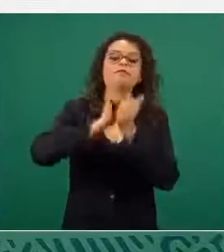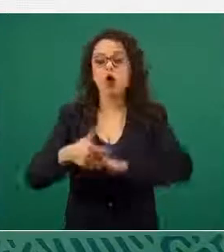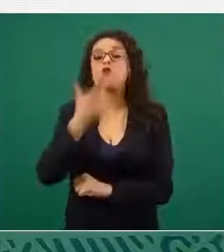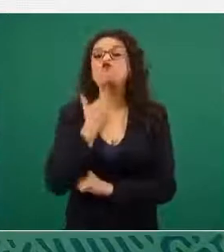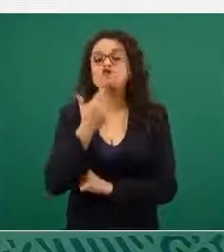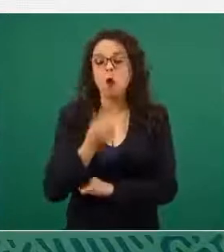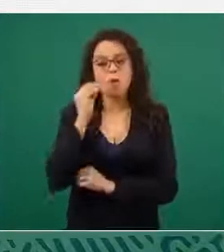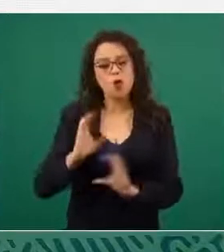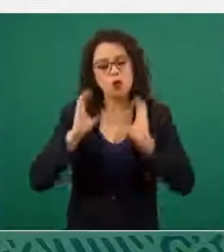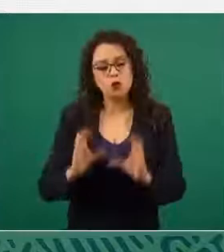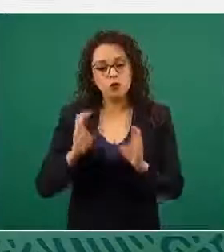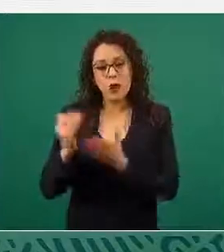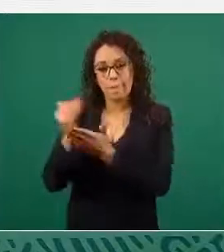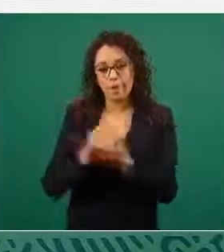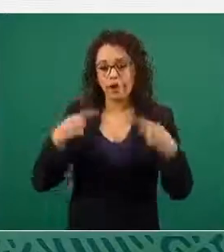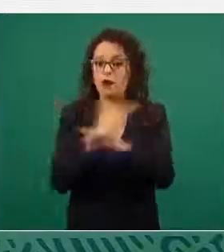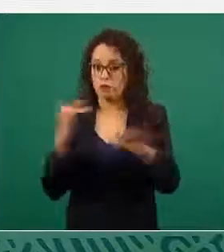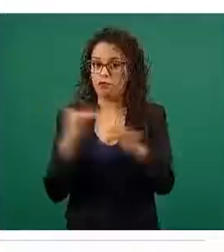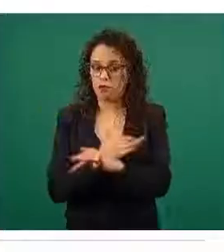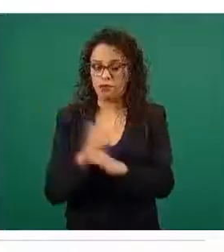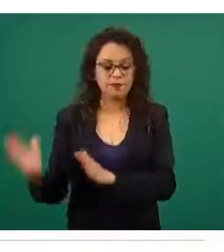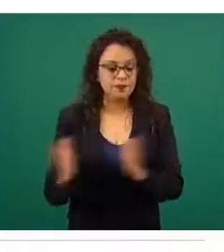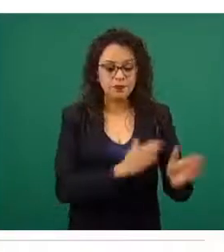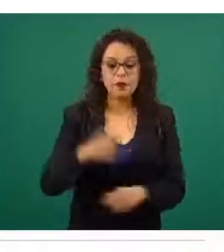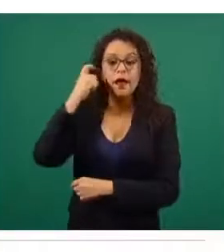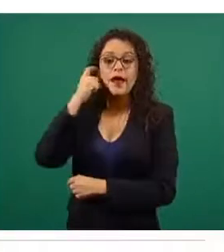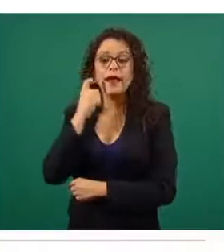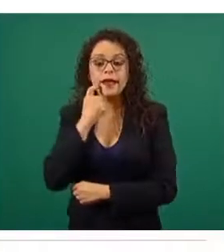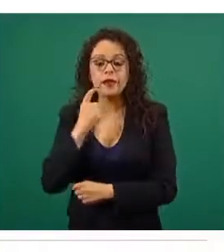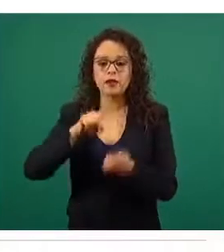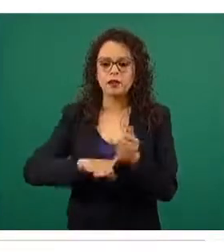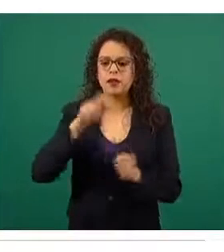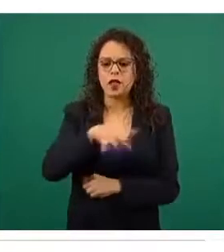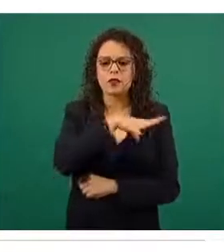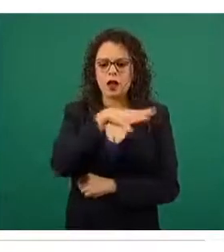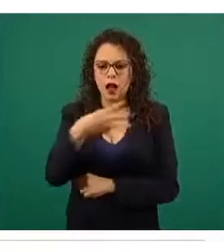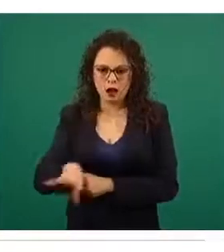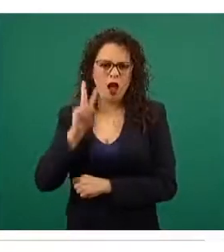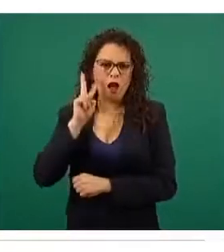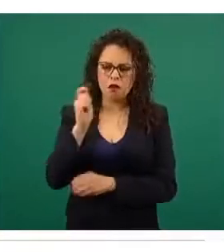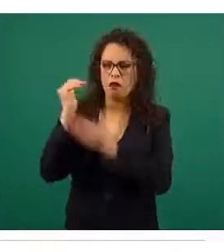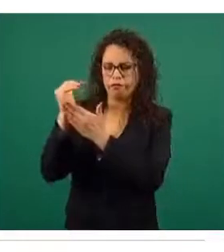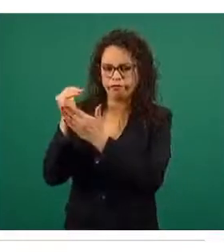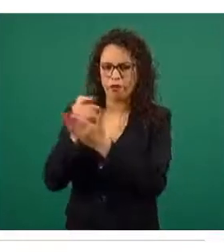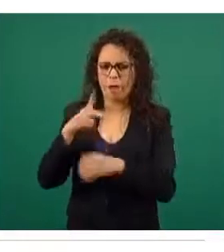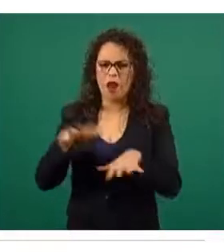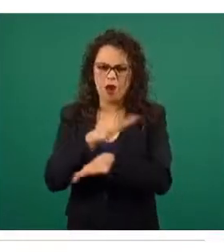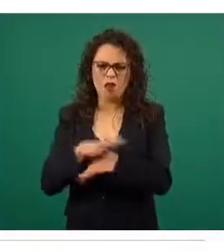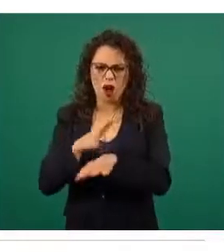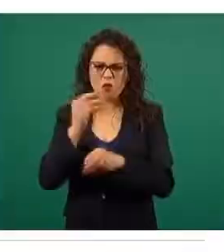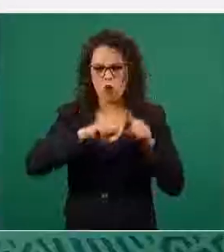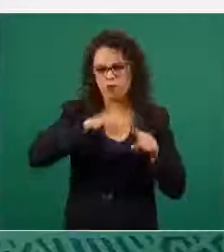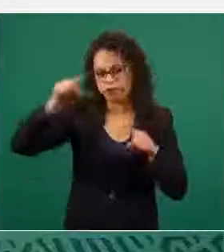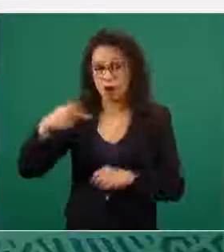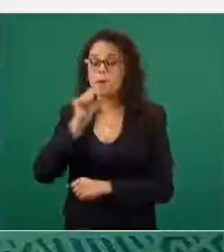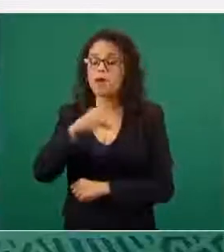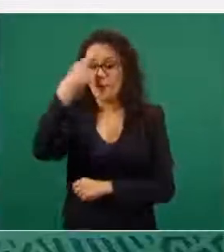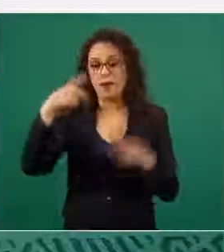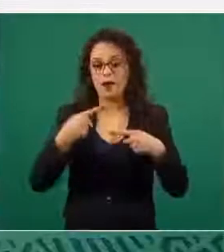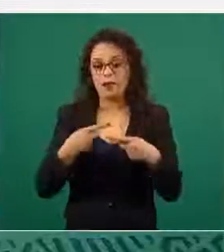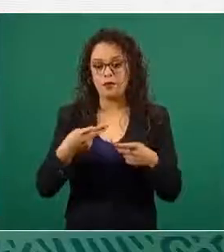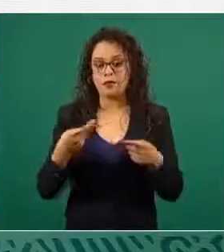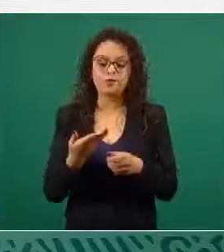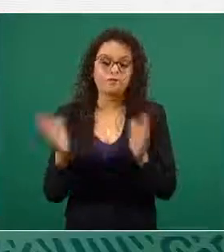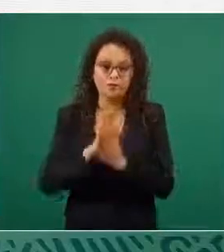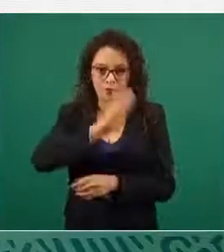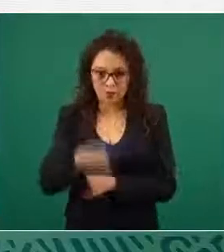mucha prudencia, poca movilidad en el espacio público. La siguiente, Guerrero va con una tendencia general de descenso, con importantes variaciones y lo mismo para las defunciones. La siguiente, hospitalización